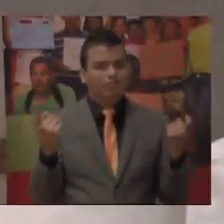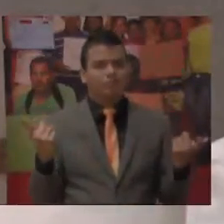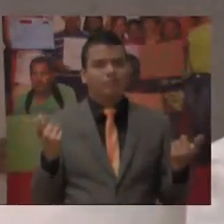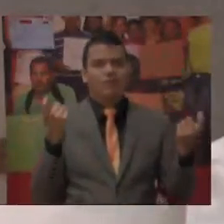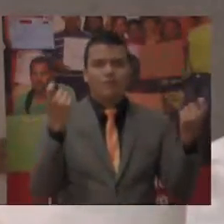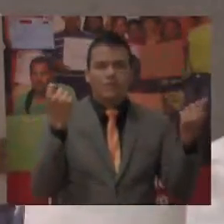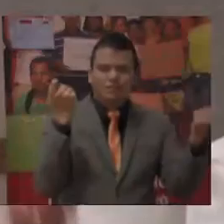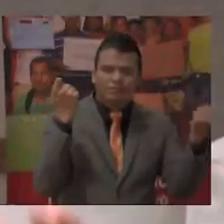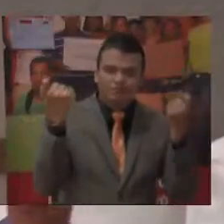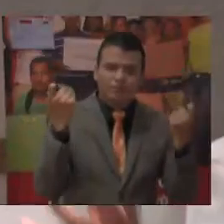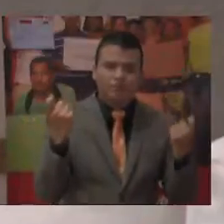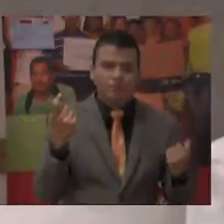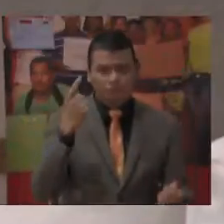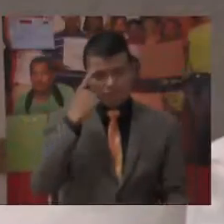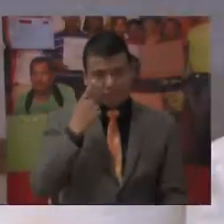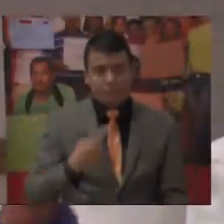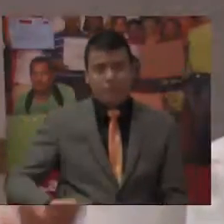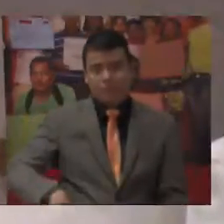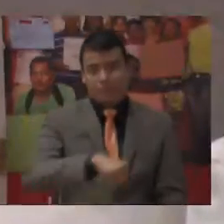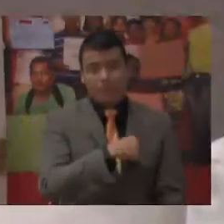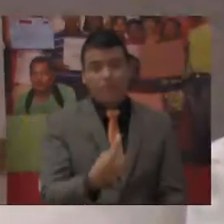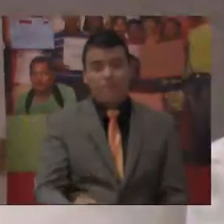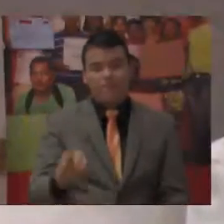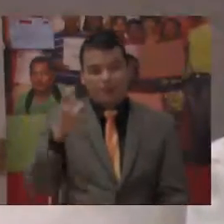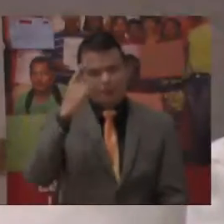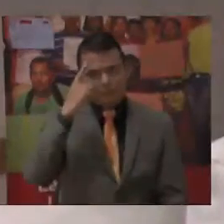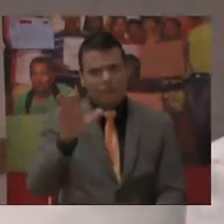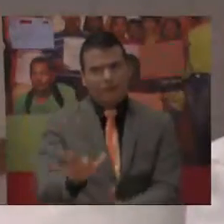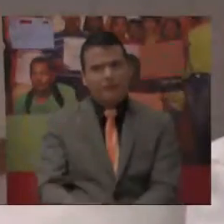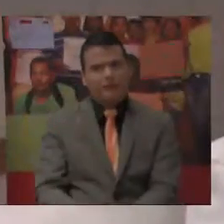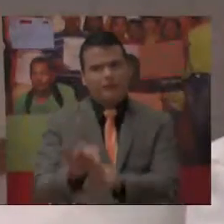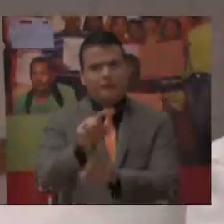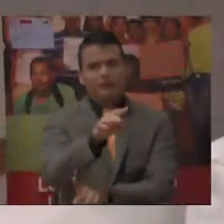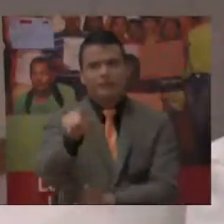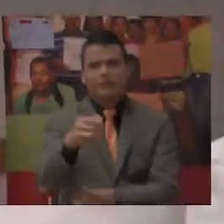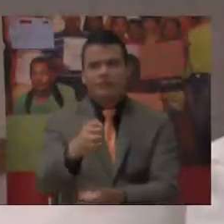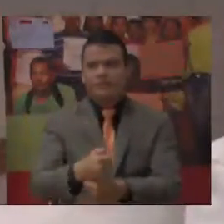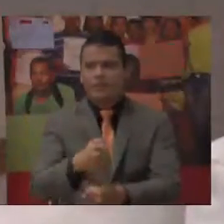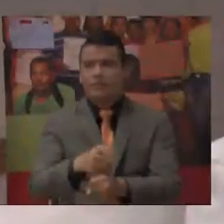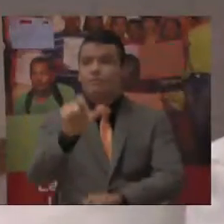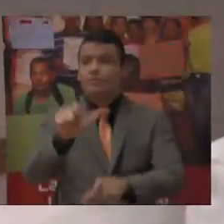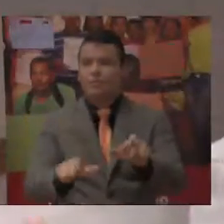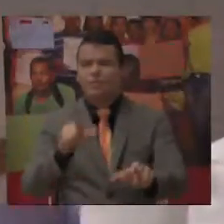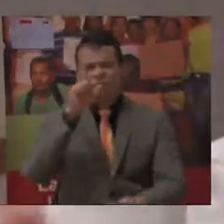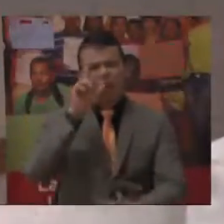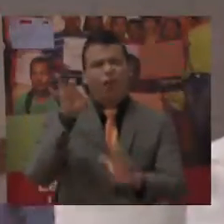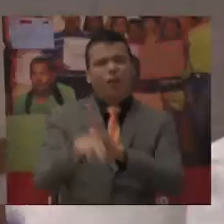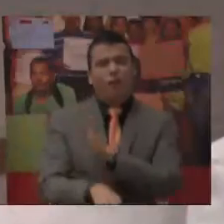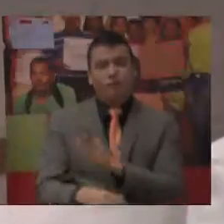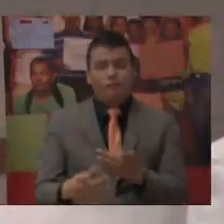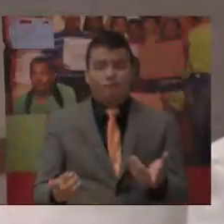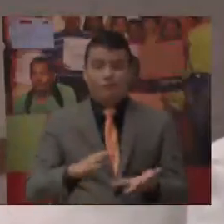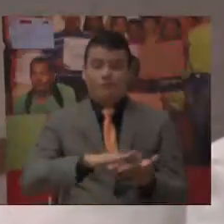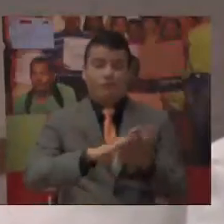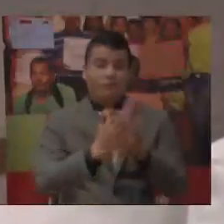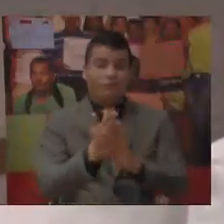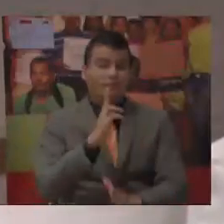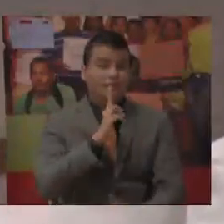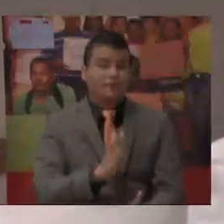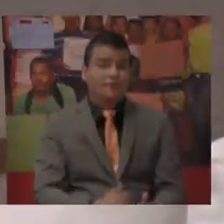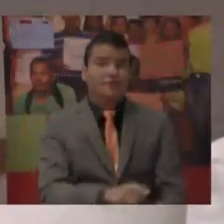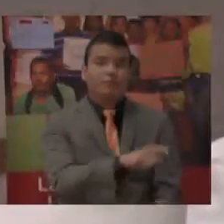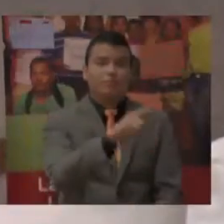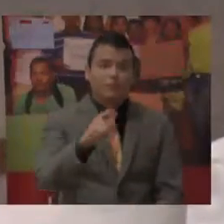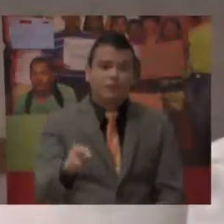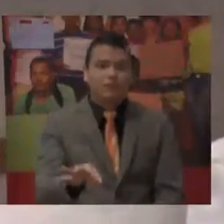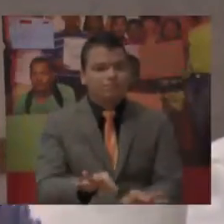ingreso. Nosotros no valoramos la mano de obra. Mientras que no valoremos la mano de obra, la paz va a ser difícil. Tenemos que